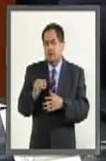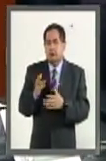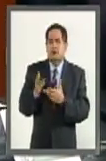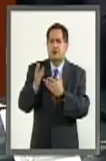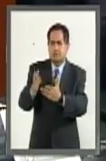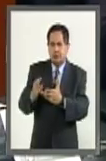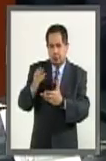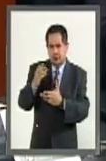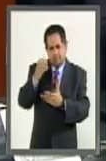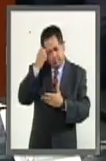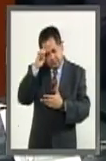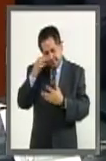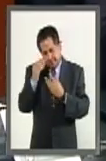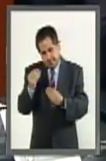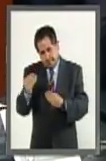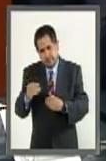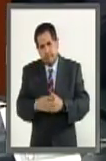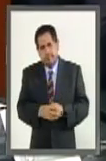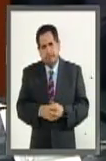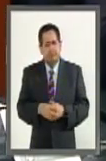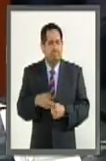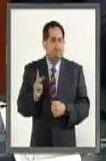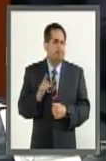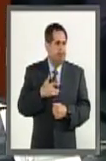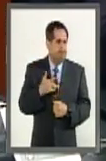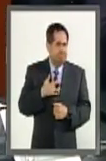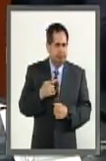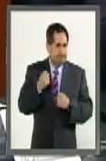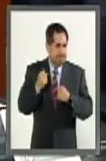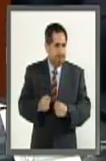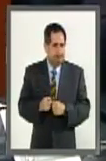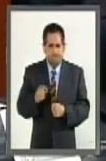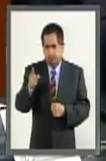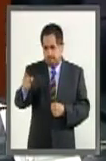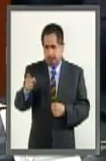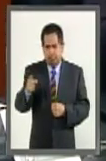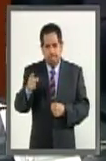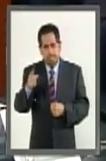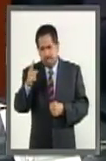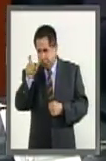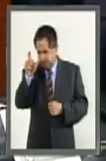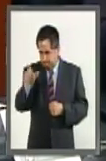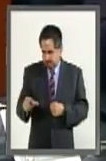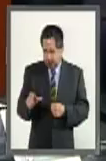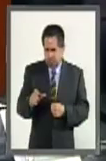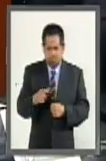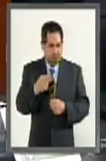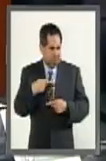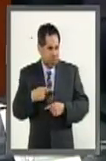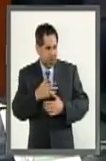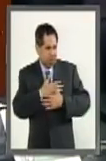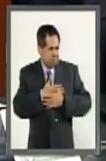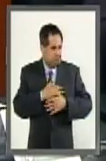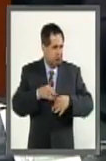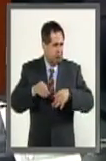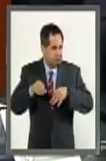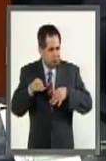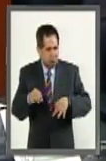vamos a extrañar muchísimo. Pero yo estoy segura que en estas causas, que en este perfil de hombre comprometido,